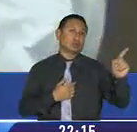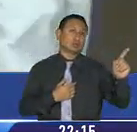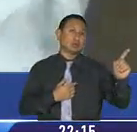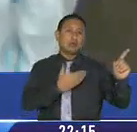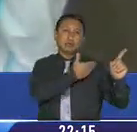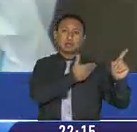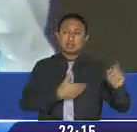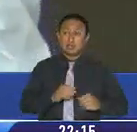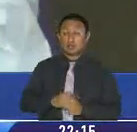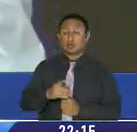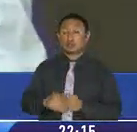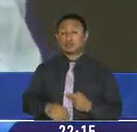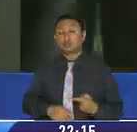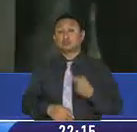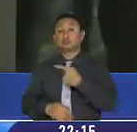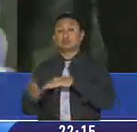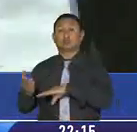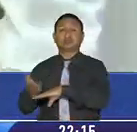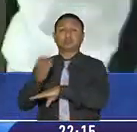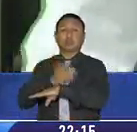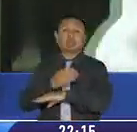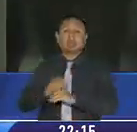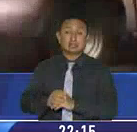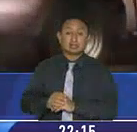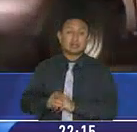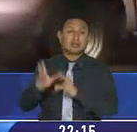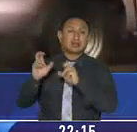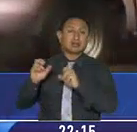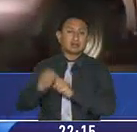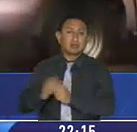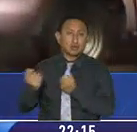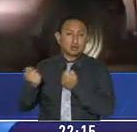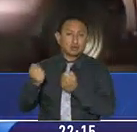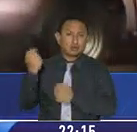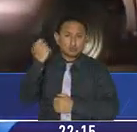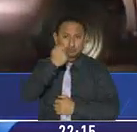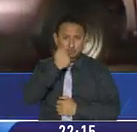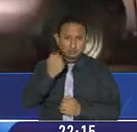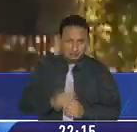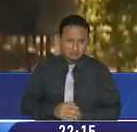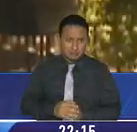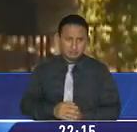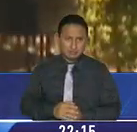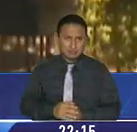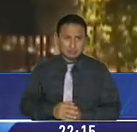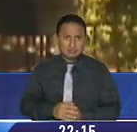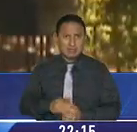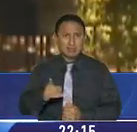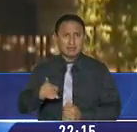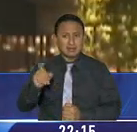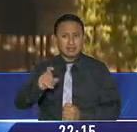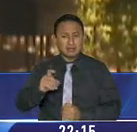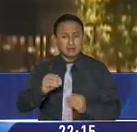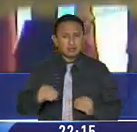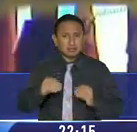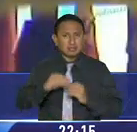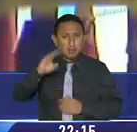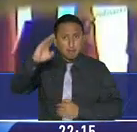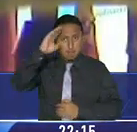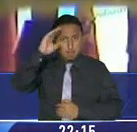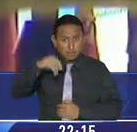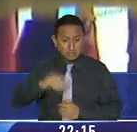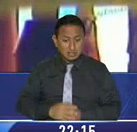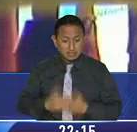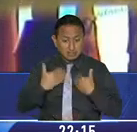es lo que era antes el tema del control de drogas. Más policías de civil en las calles